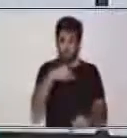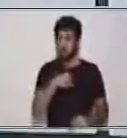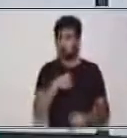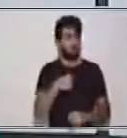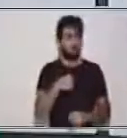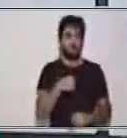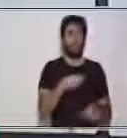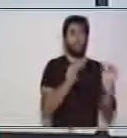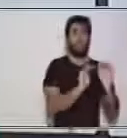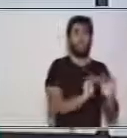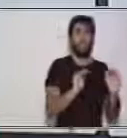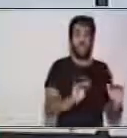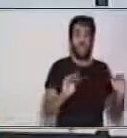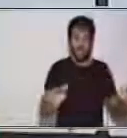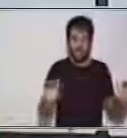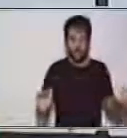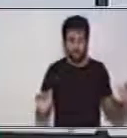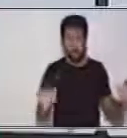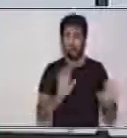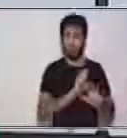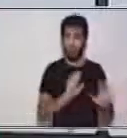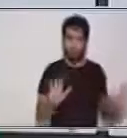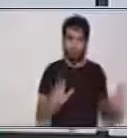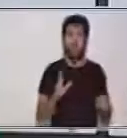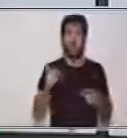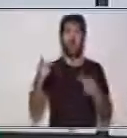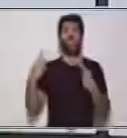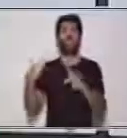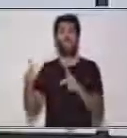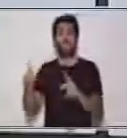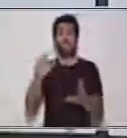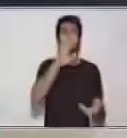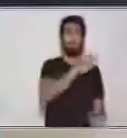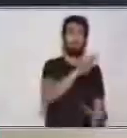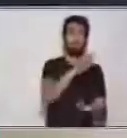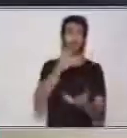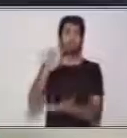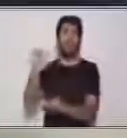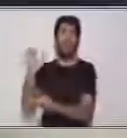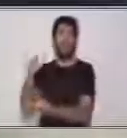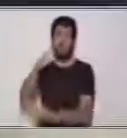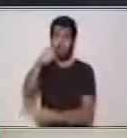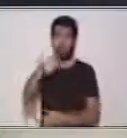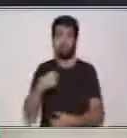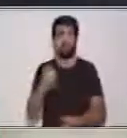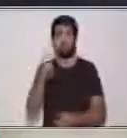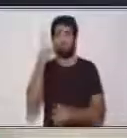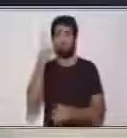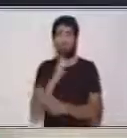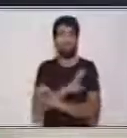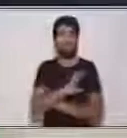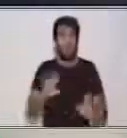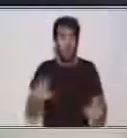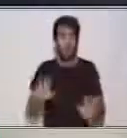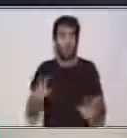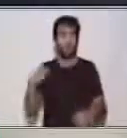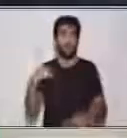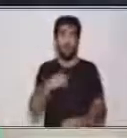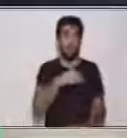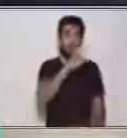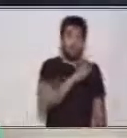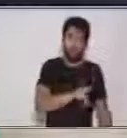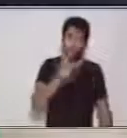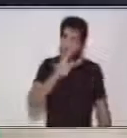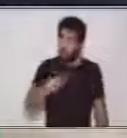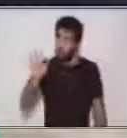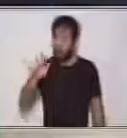las niñas venderán sus muñecas, ¿sí? Hay una concordancia, hay una coherencia en